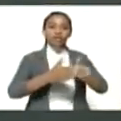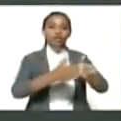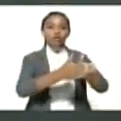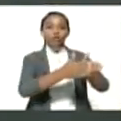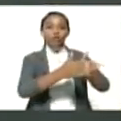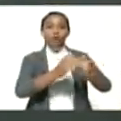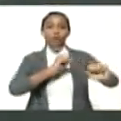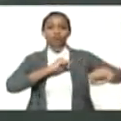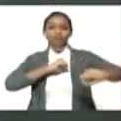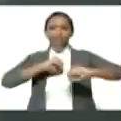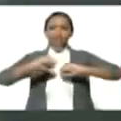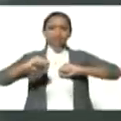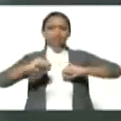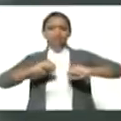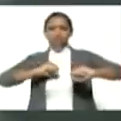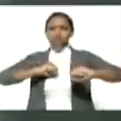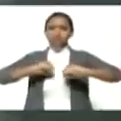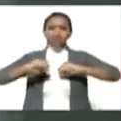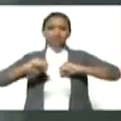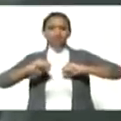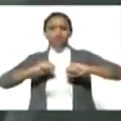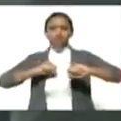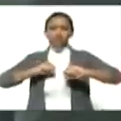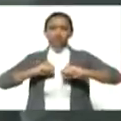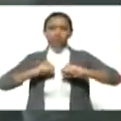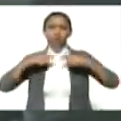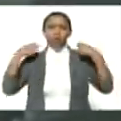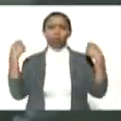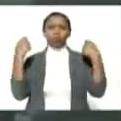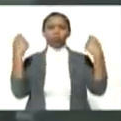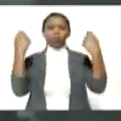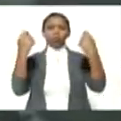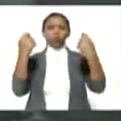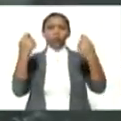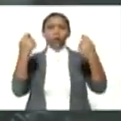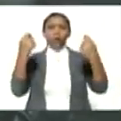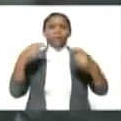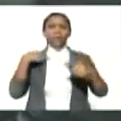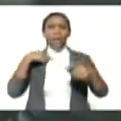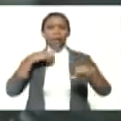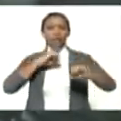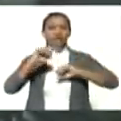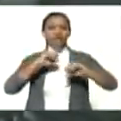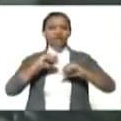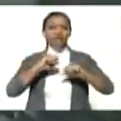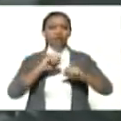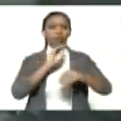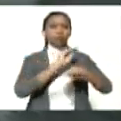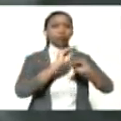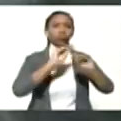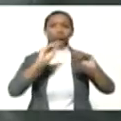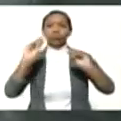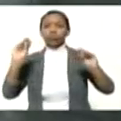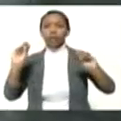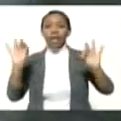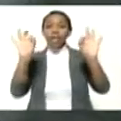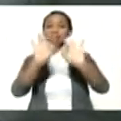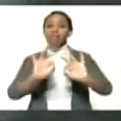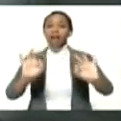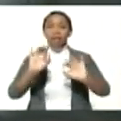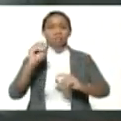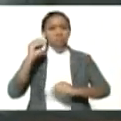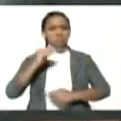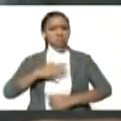de movilizaciones, de campañas de propaganda, de agitación. Nadie podía